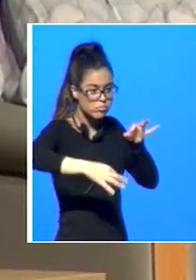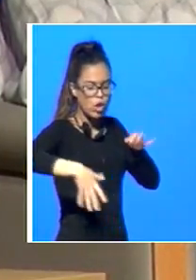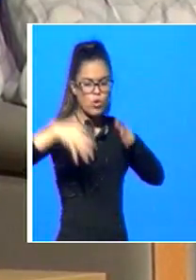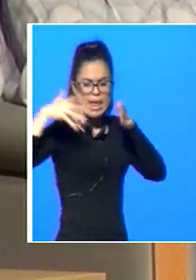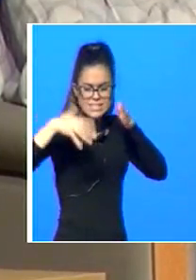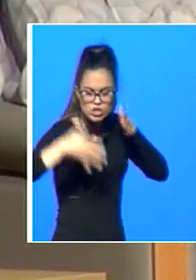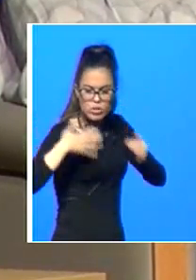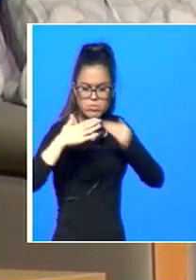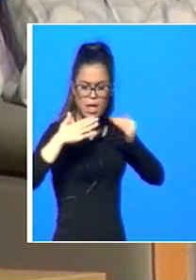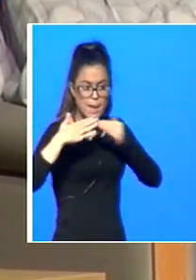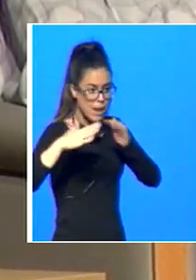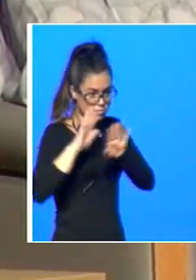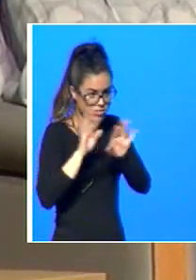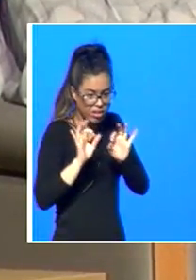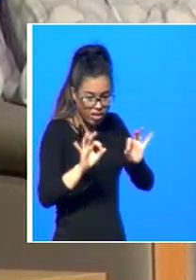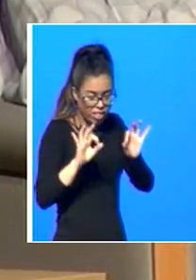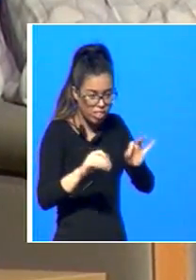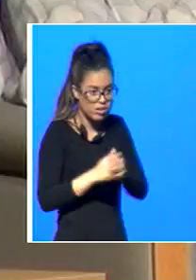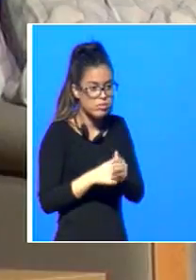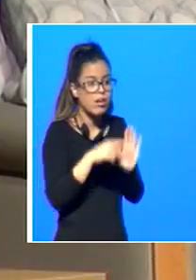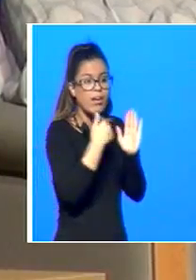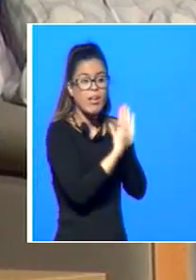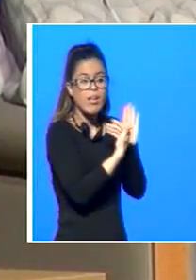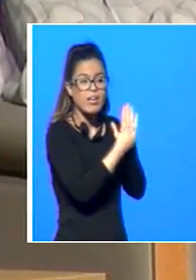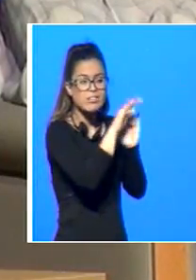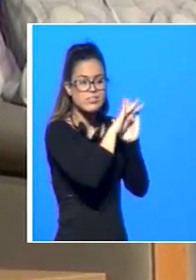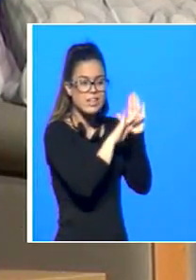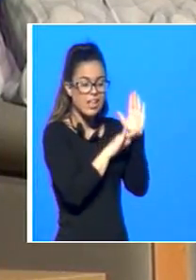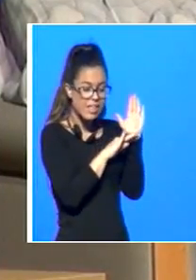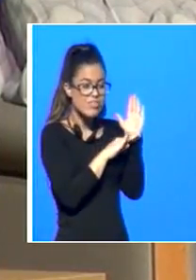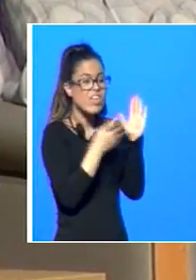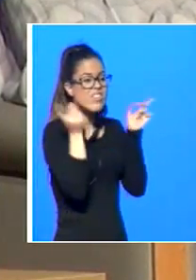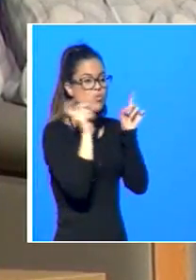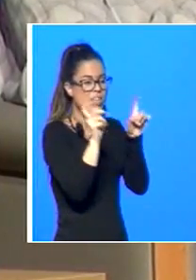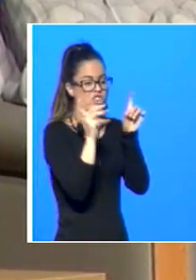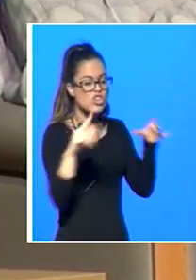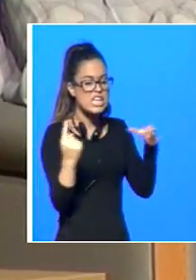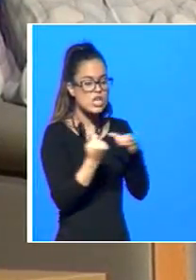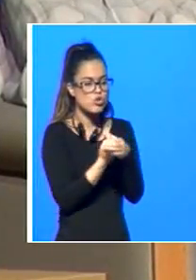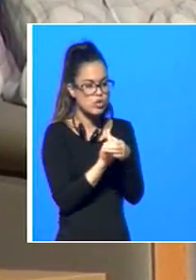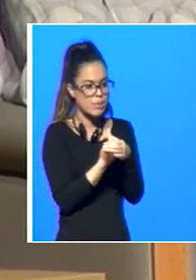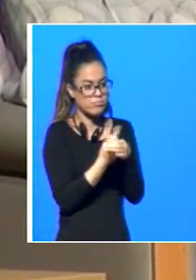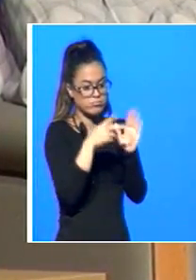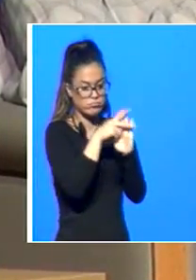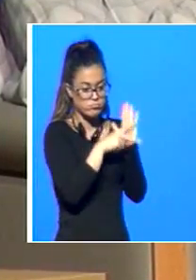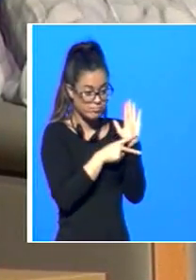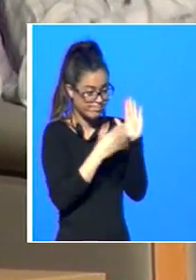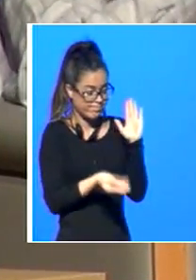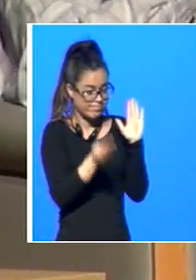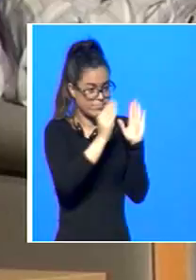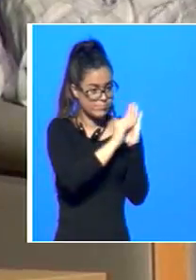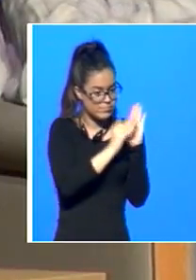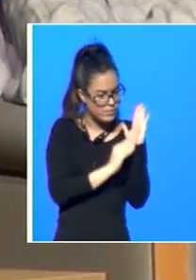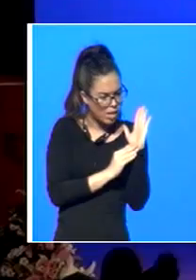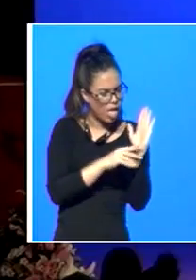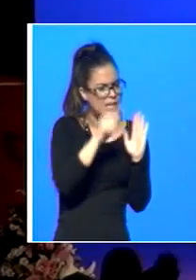materia, que tiene referencias concretas sobre la educación inclusiva. Es decir, además de mirar nuestras normativas, además de mirar los criterios